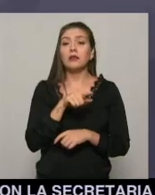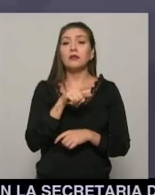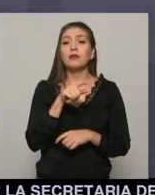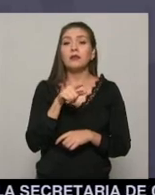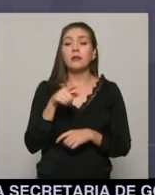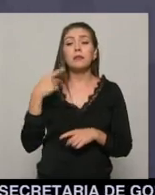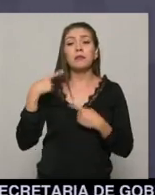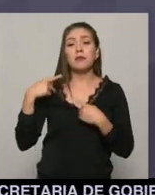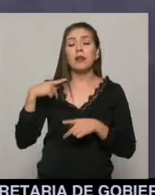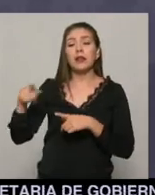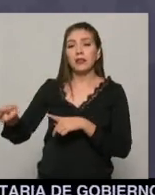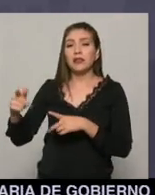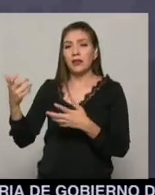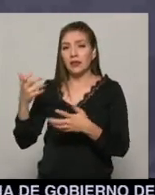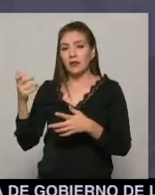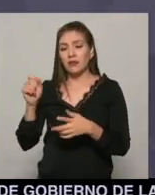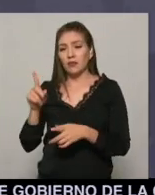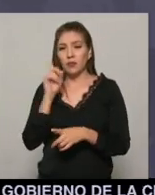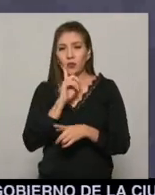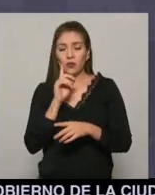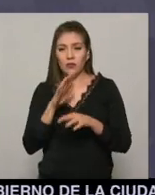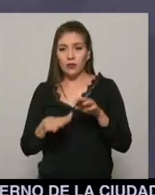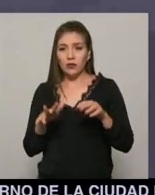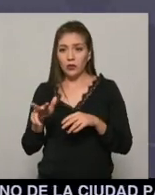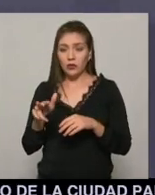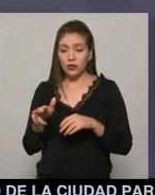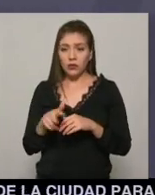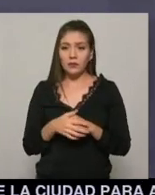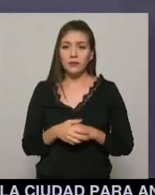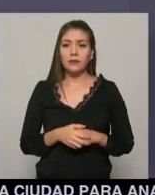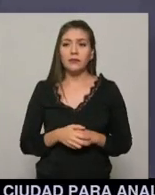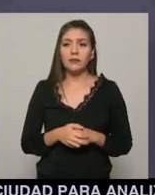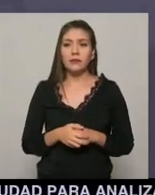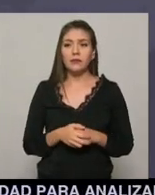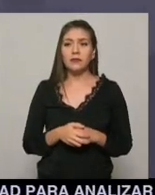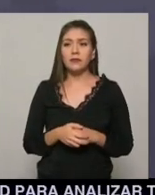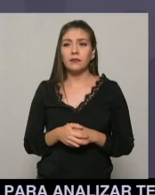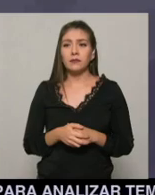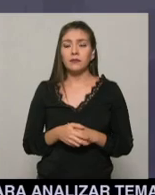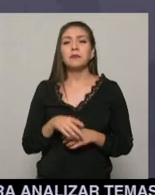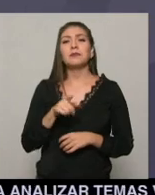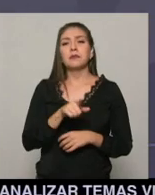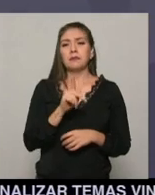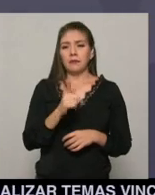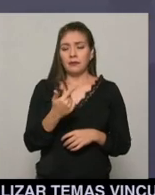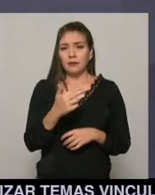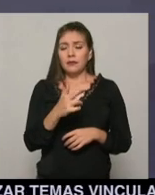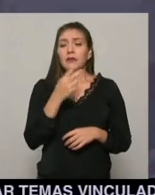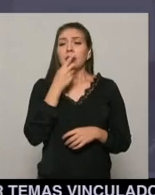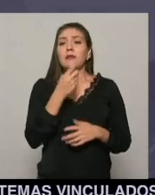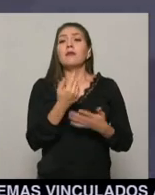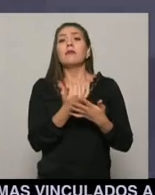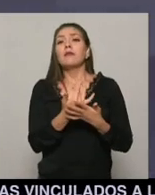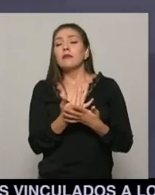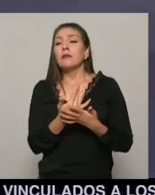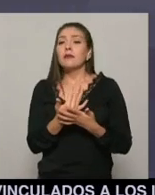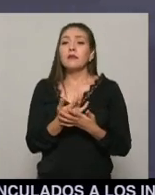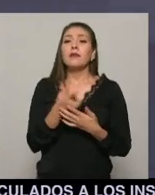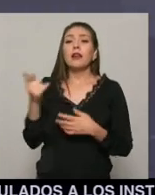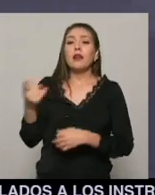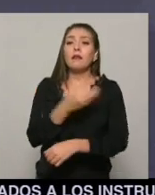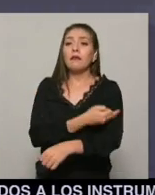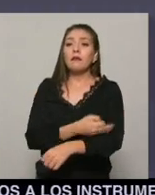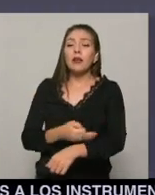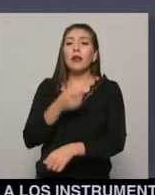esperando la Procuraduría, la Procuradora salió incluso el día de ayer en una conferencia a decir, bueno, estamos esperando, ¿no? Estamos tomando tiempo, la familia nos pidió